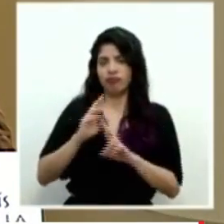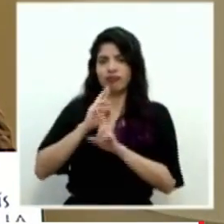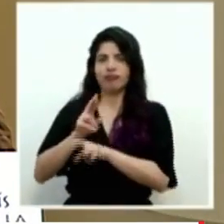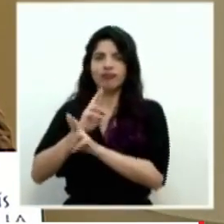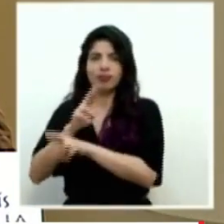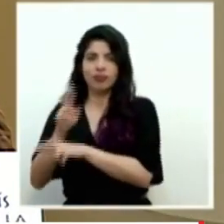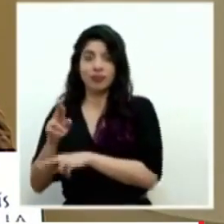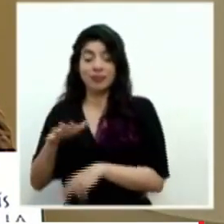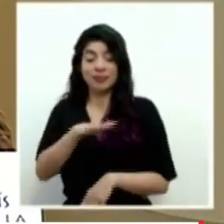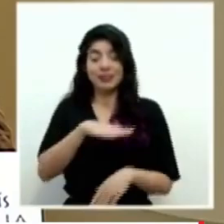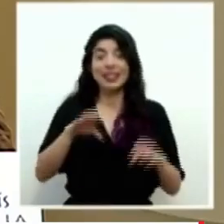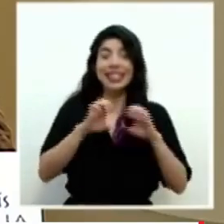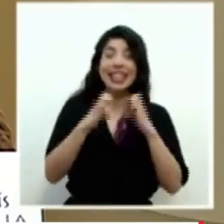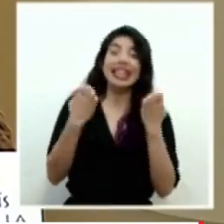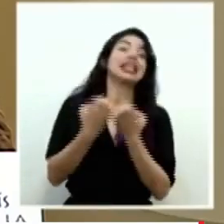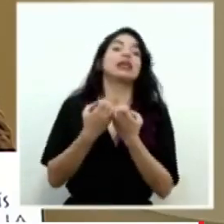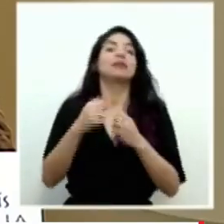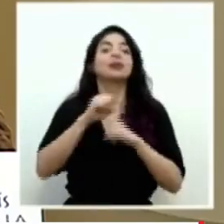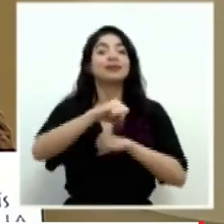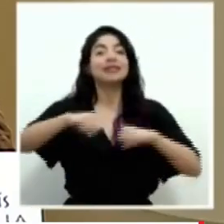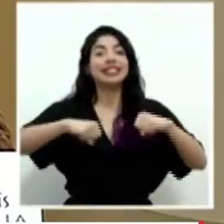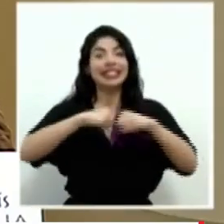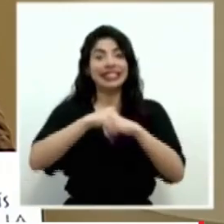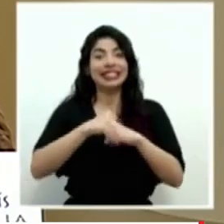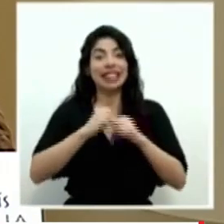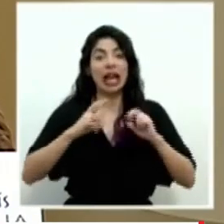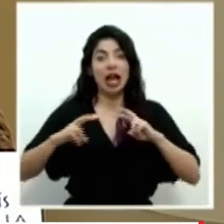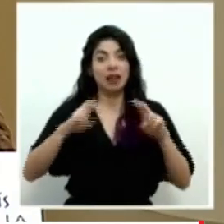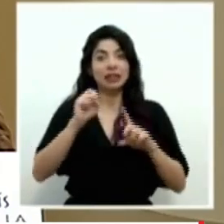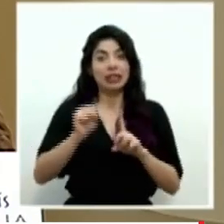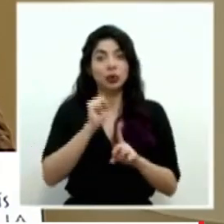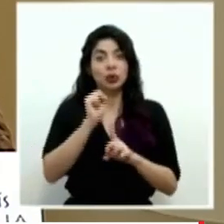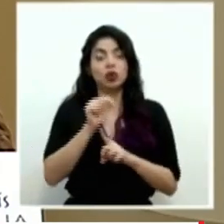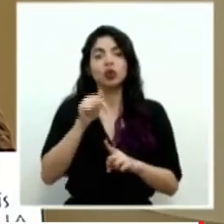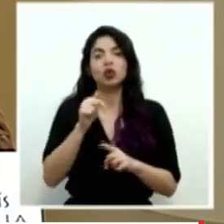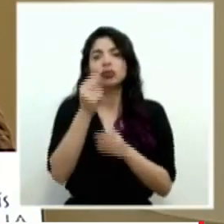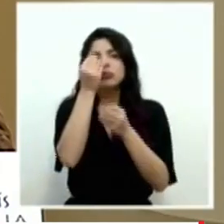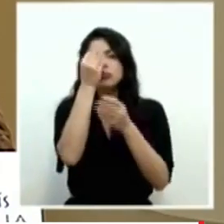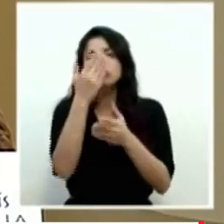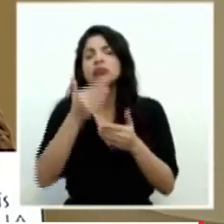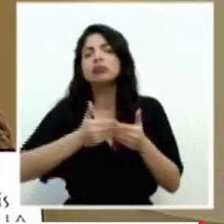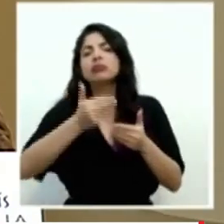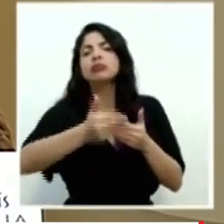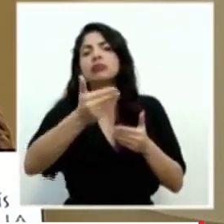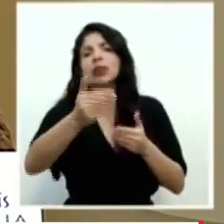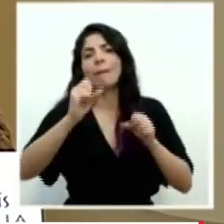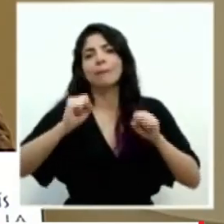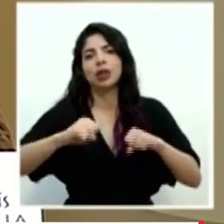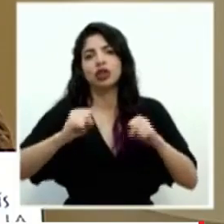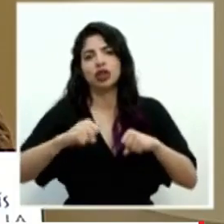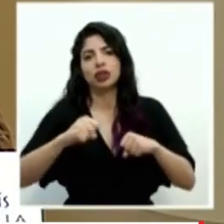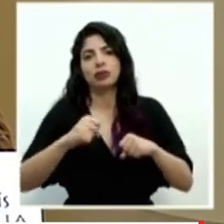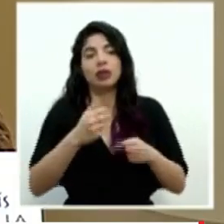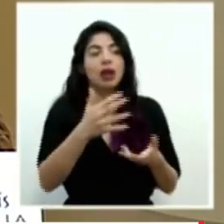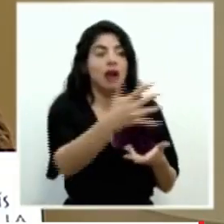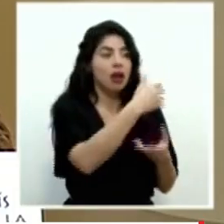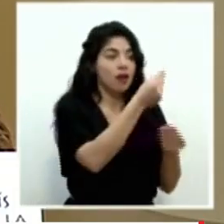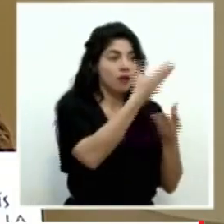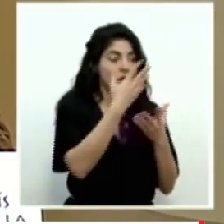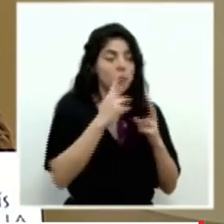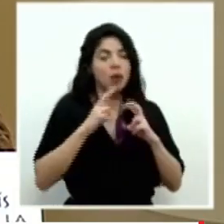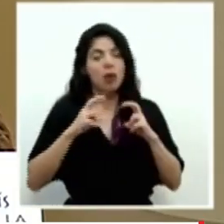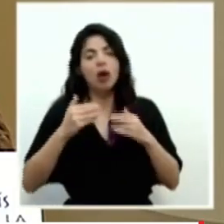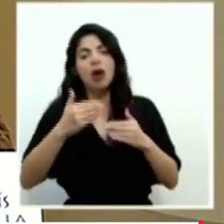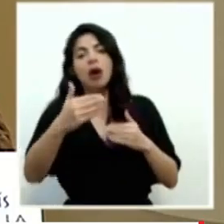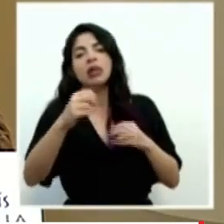base, el equipo interinstitucional de la sala de situación determina cuál va a ser el comportamiento de la capacidad del sistema y sobre esa